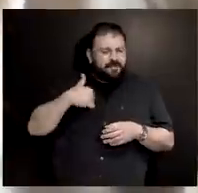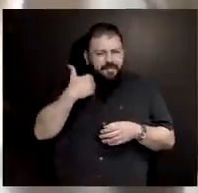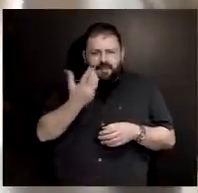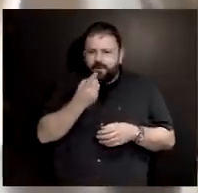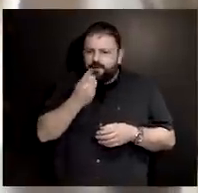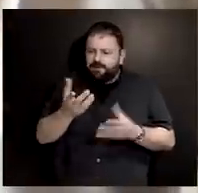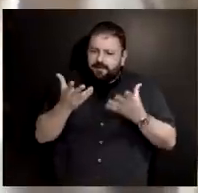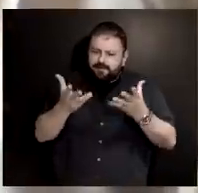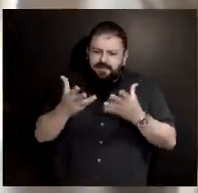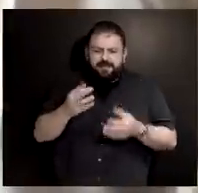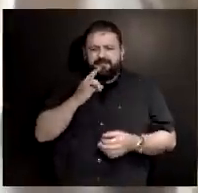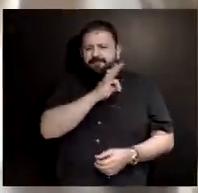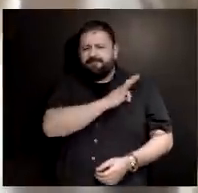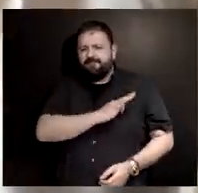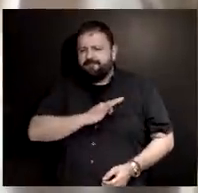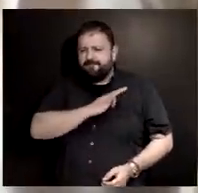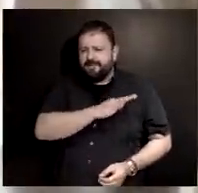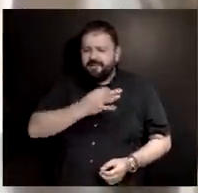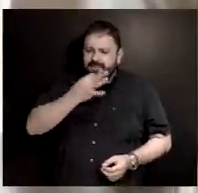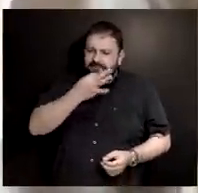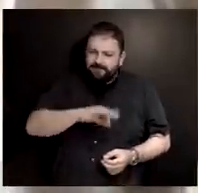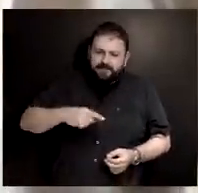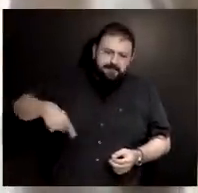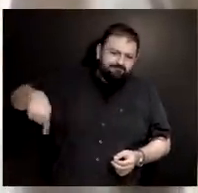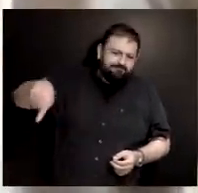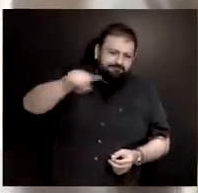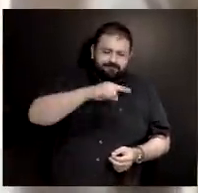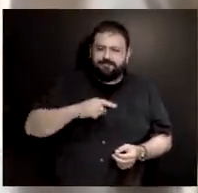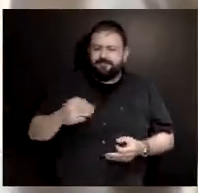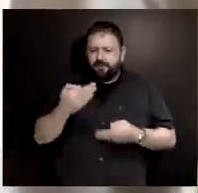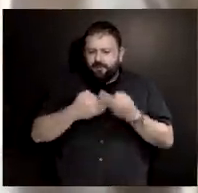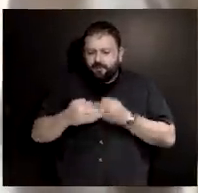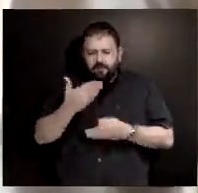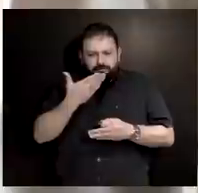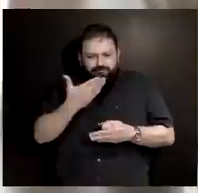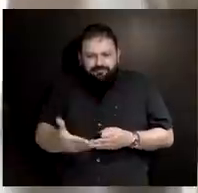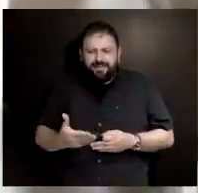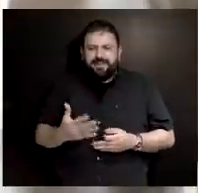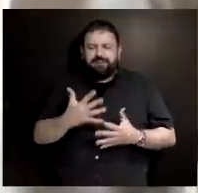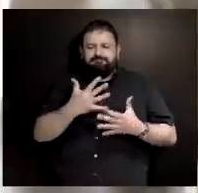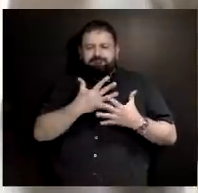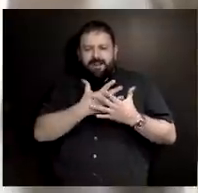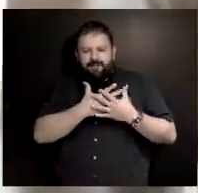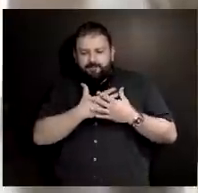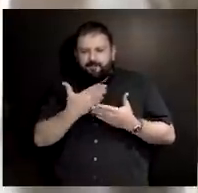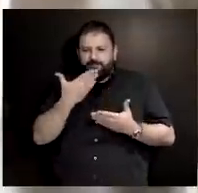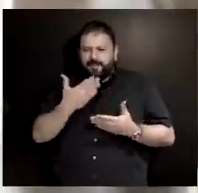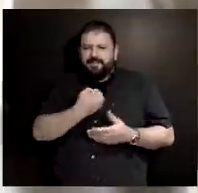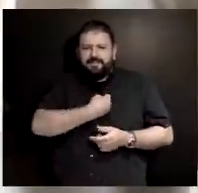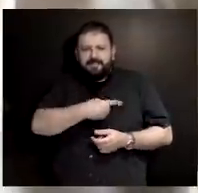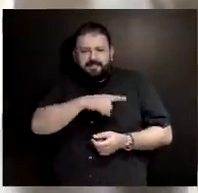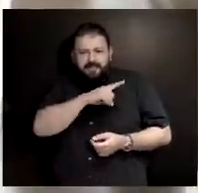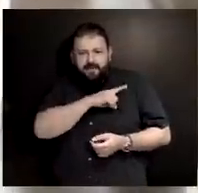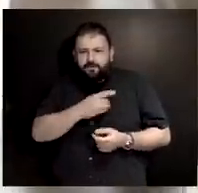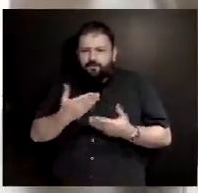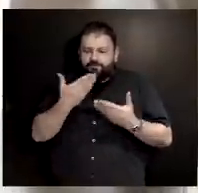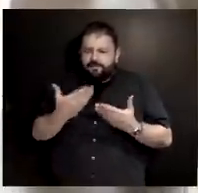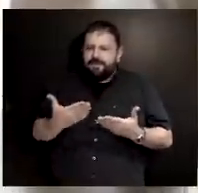felices fiestas, que sean muy felices, muy abundantes en amor, en salud, por supuesto, en